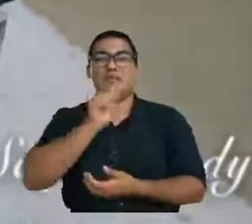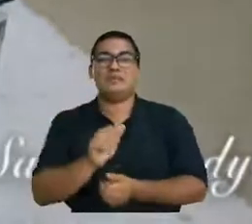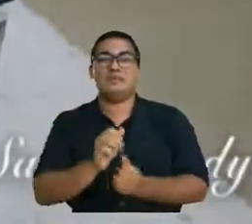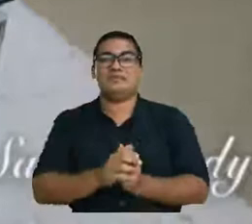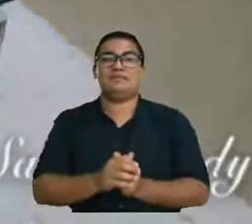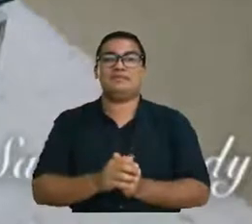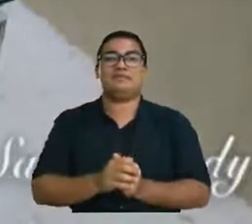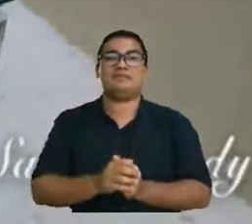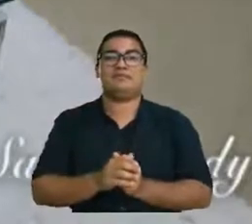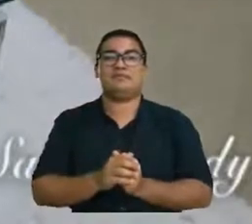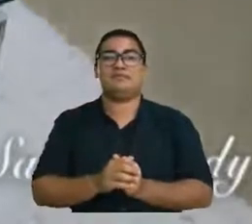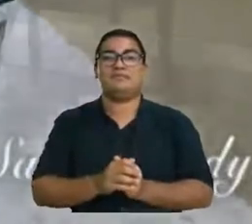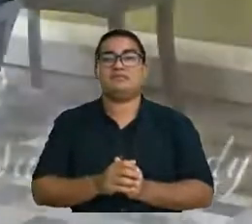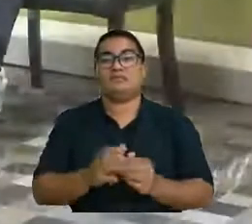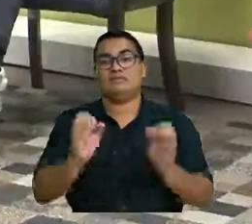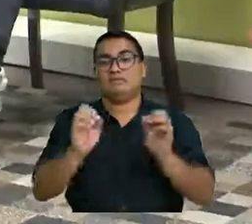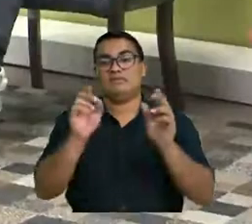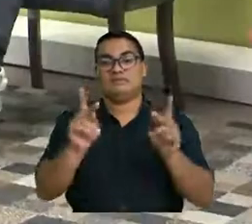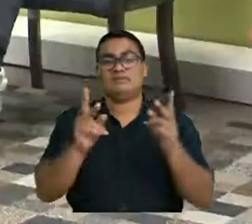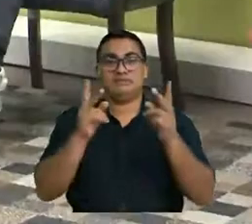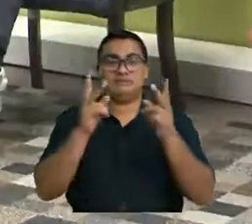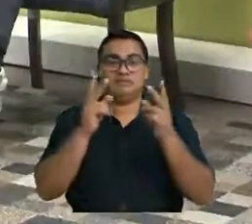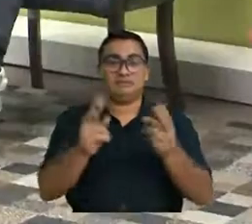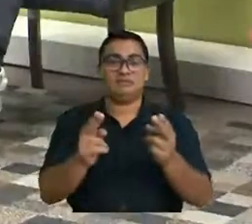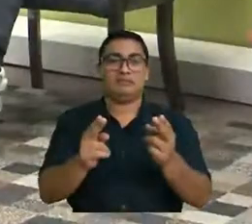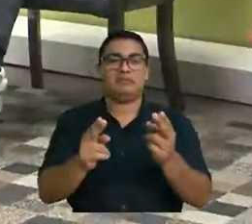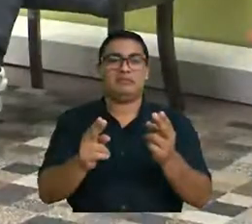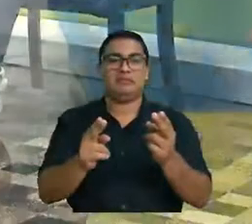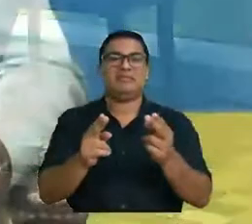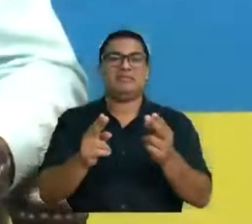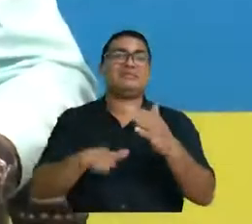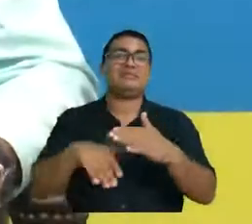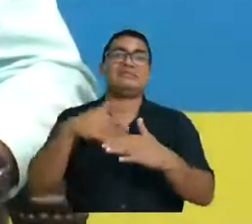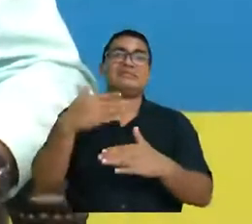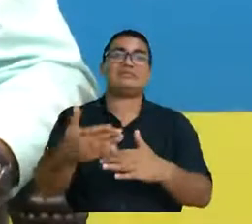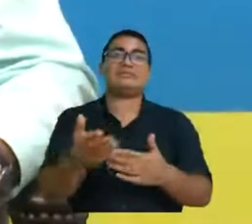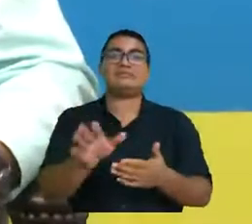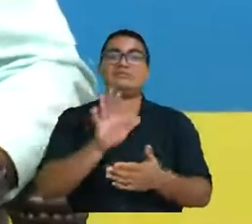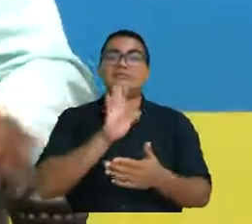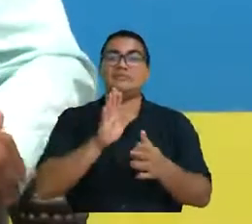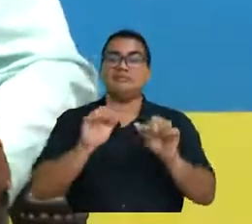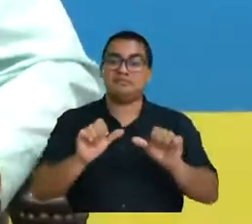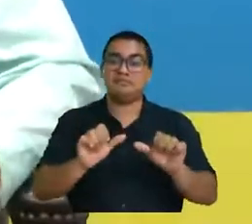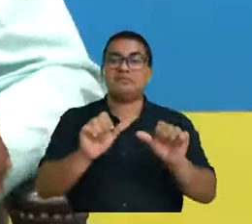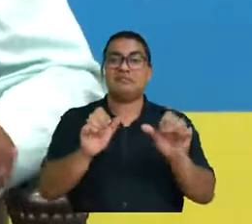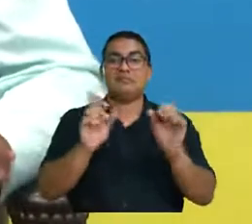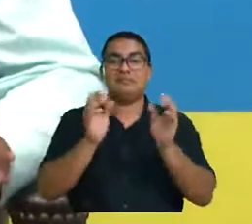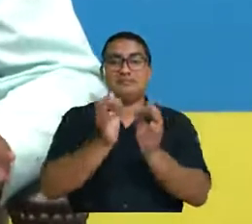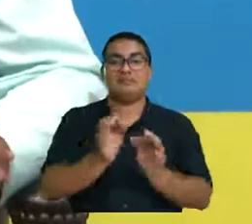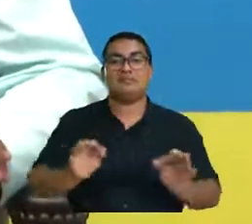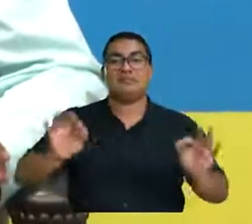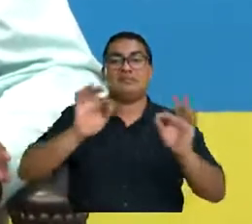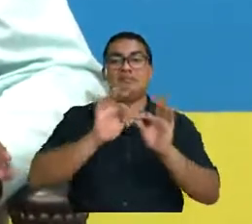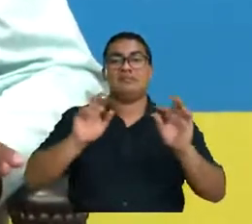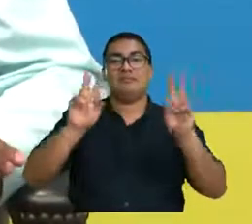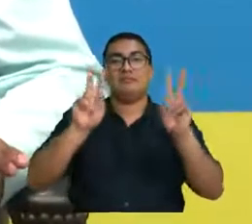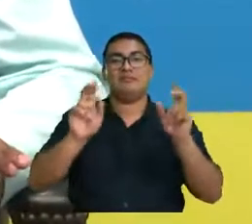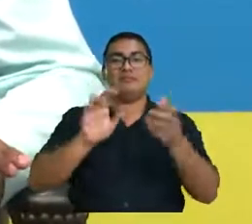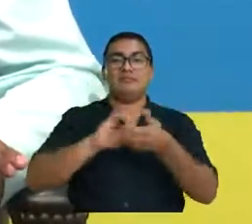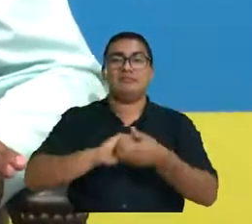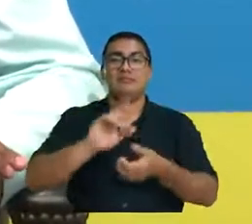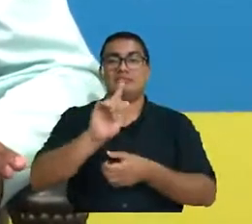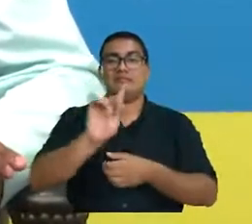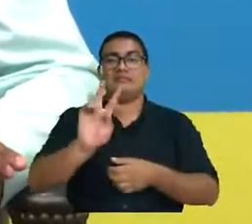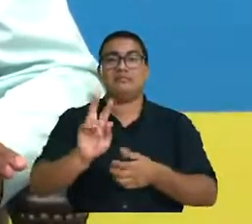agua. Correcto. Ok, doctora. Vamos a hacer una pausa. Cuando regresemos, vamos a seguir hablando de este importante tema. Amigos televidentes,